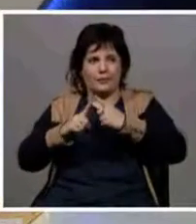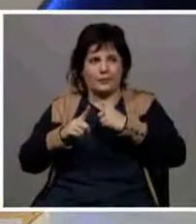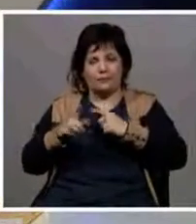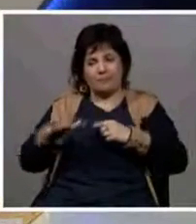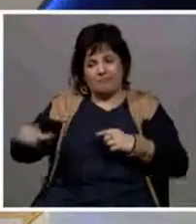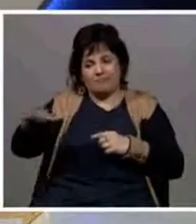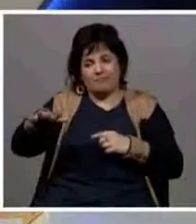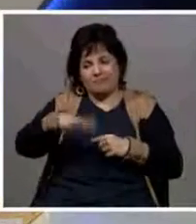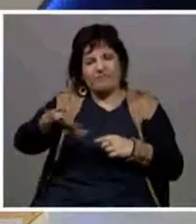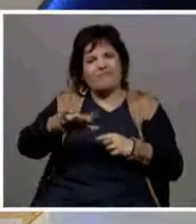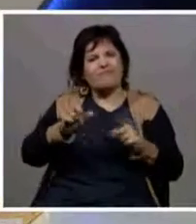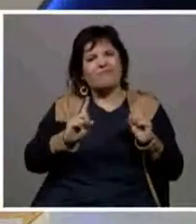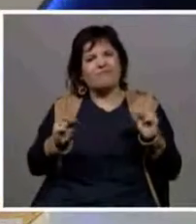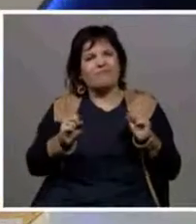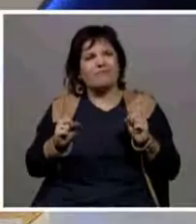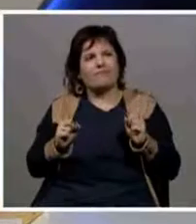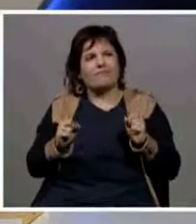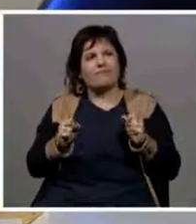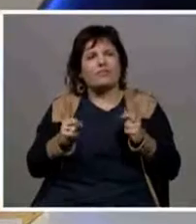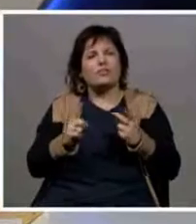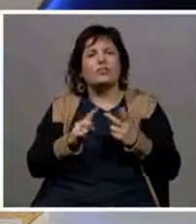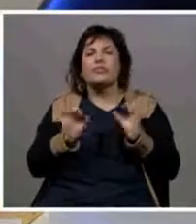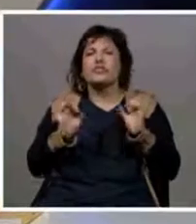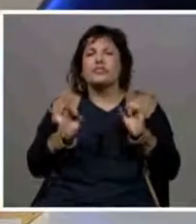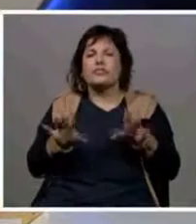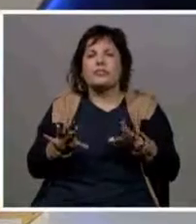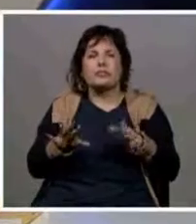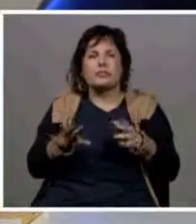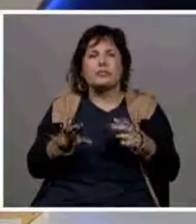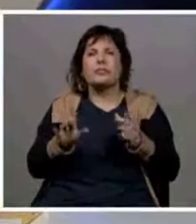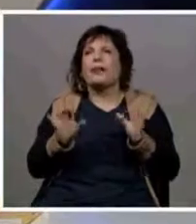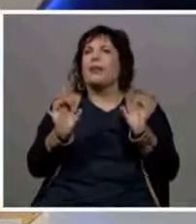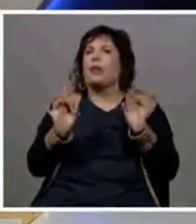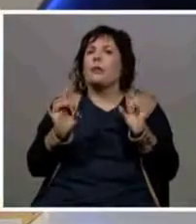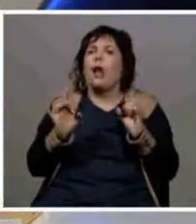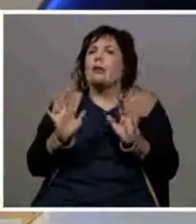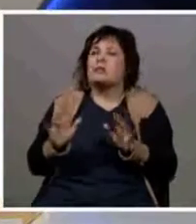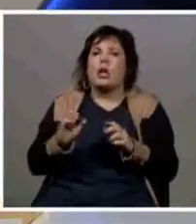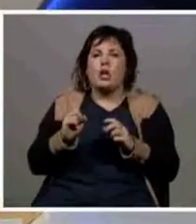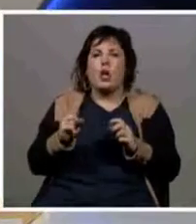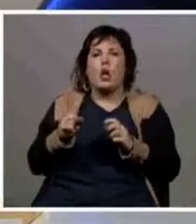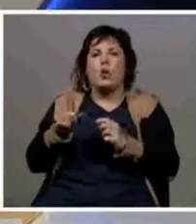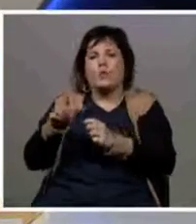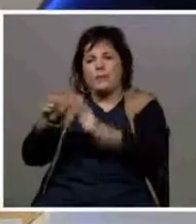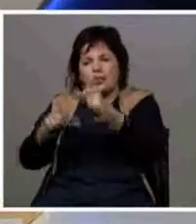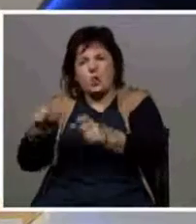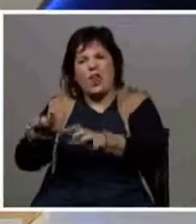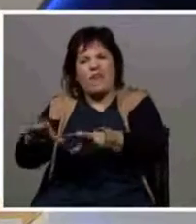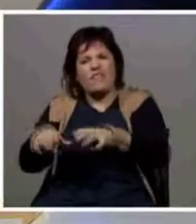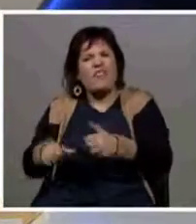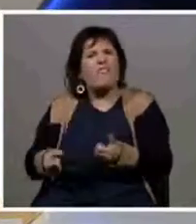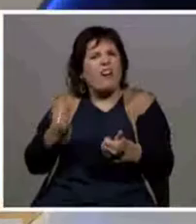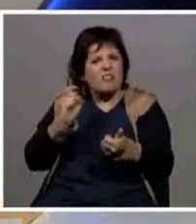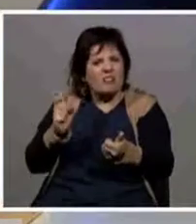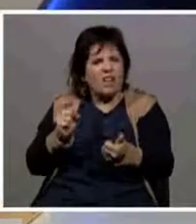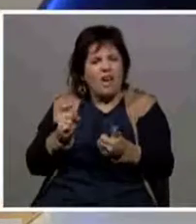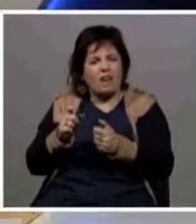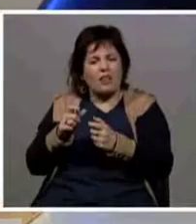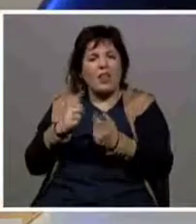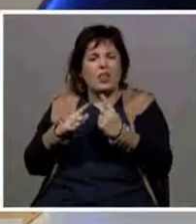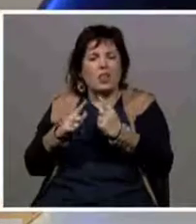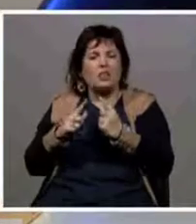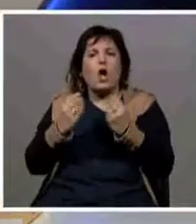territorios que no son con formaciones solamente de la naturaleza sino que tiene con las geografías humanas y como eso tiene una relación con